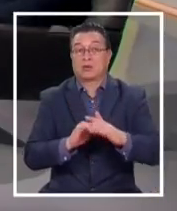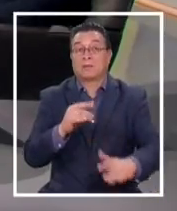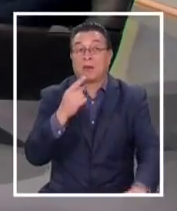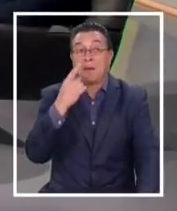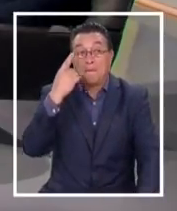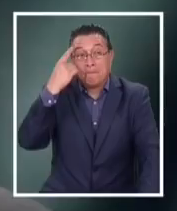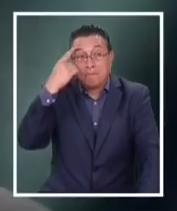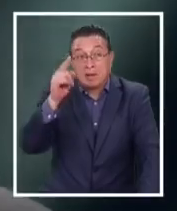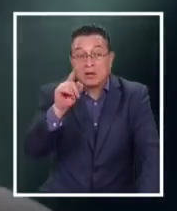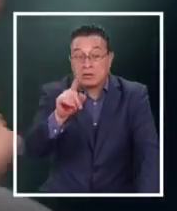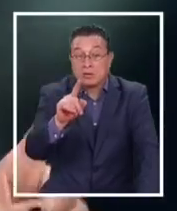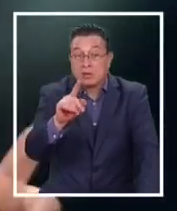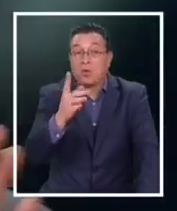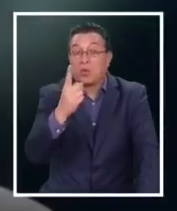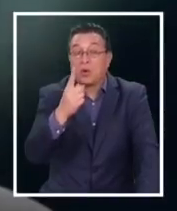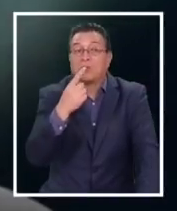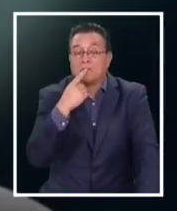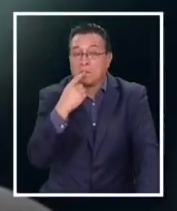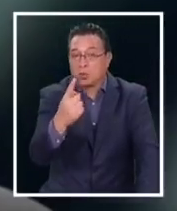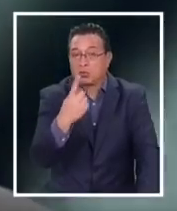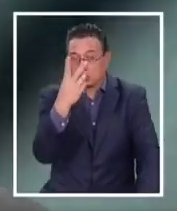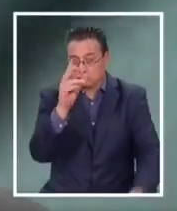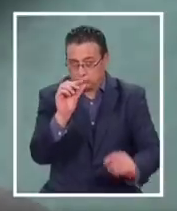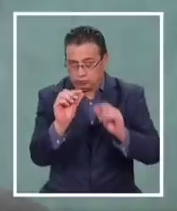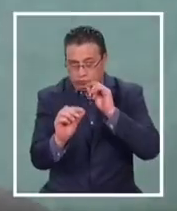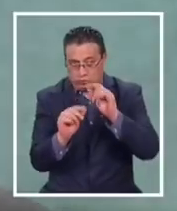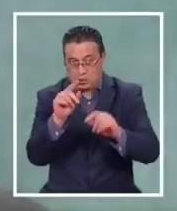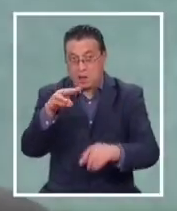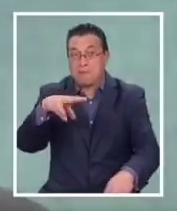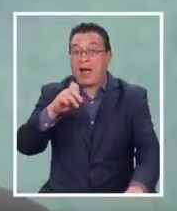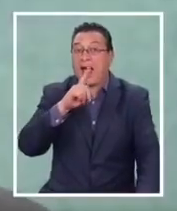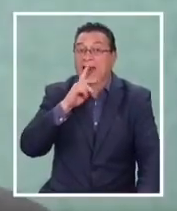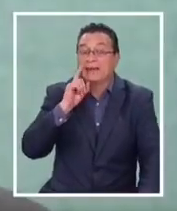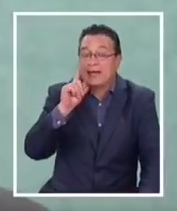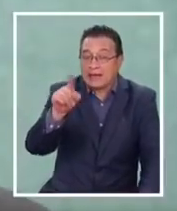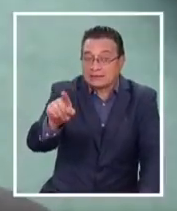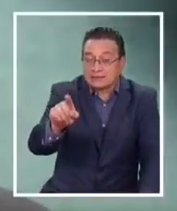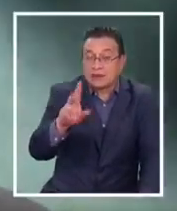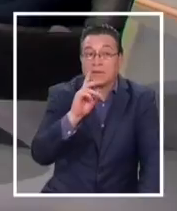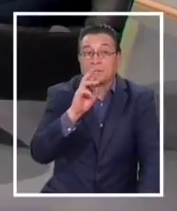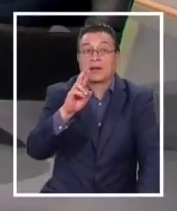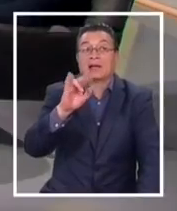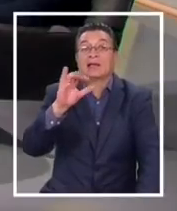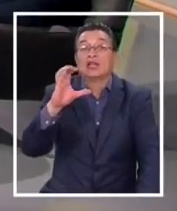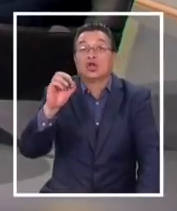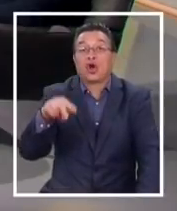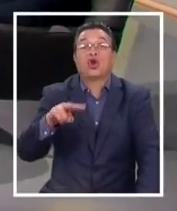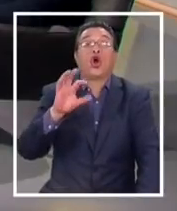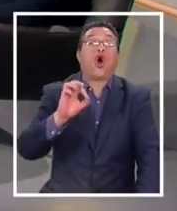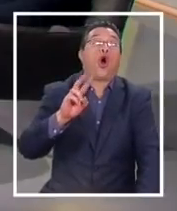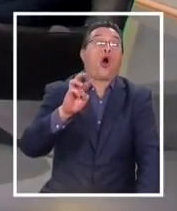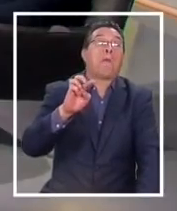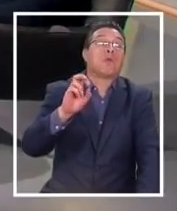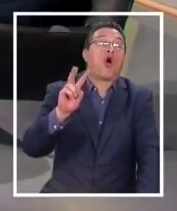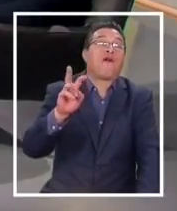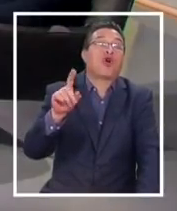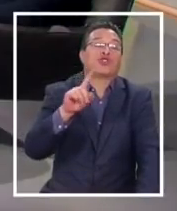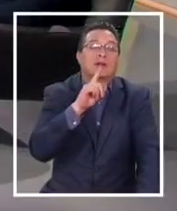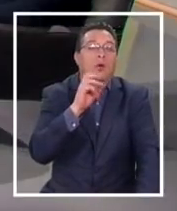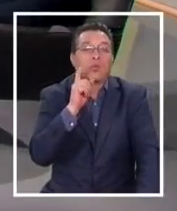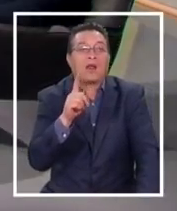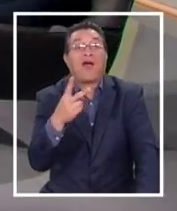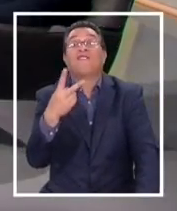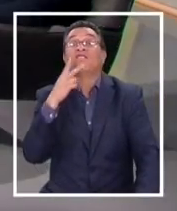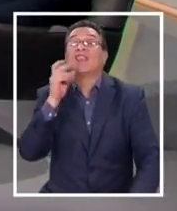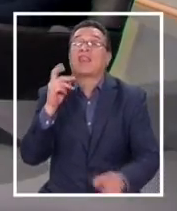Ya, vamos a dejarle instalado un par de preguntas. A Matías Walker, ¿Rincón o Yasna Proboste? A